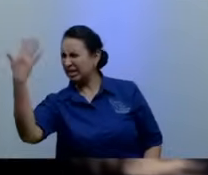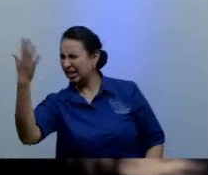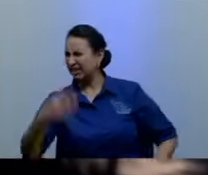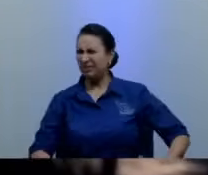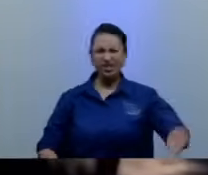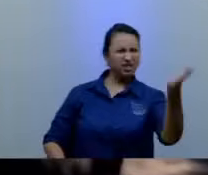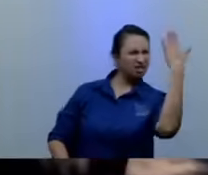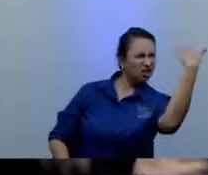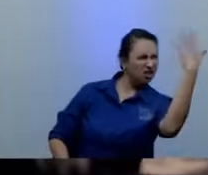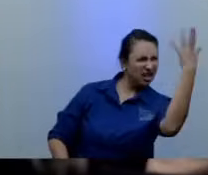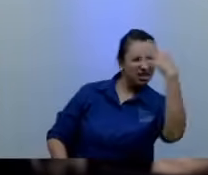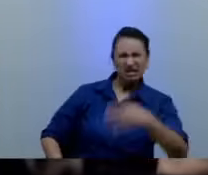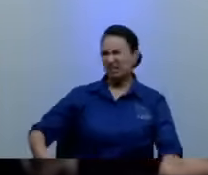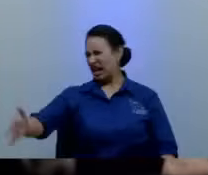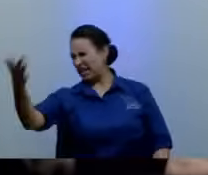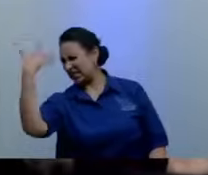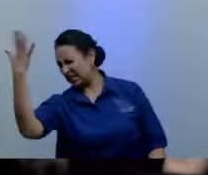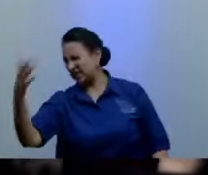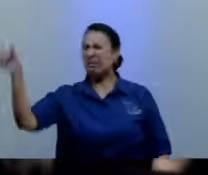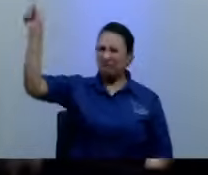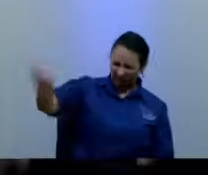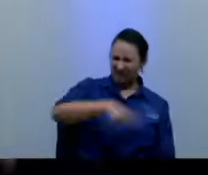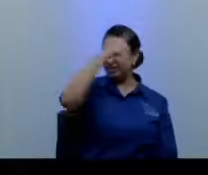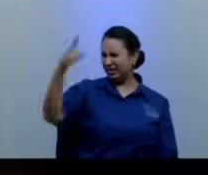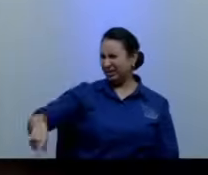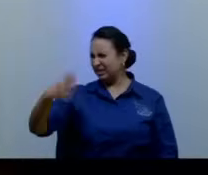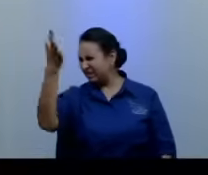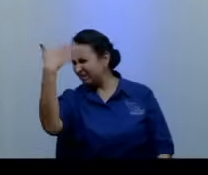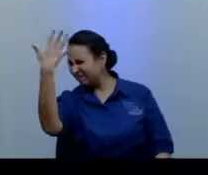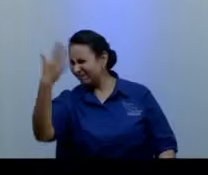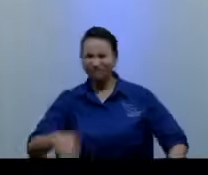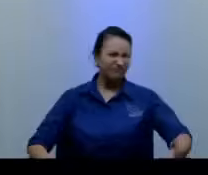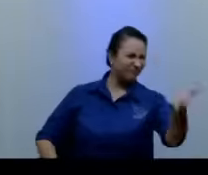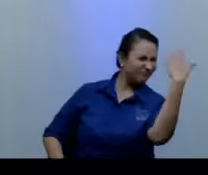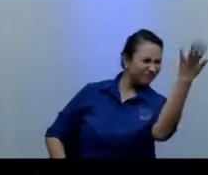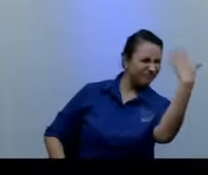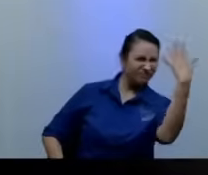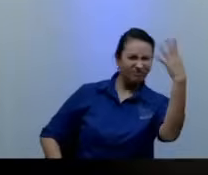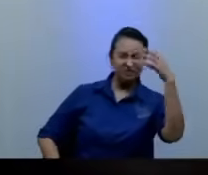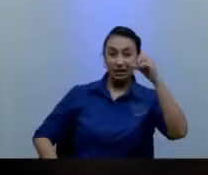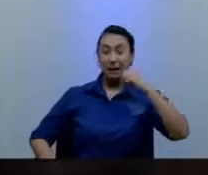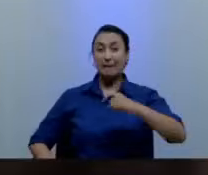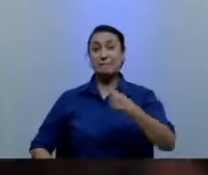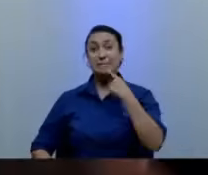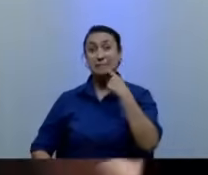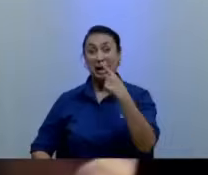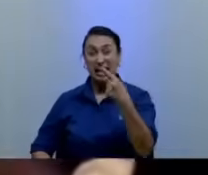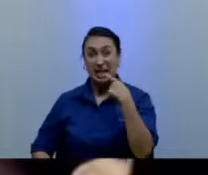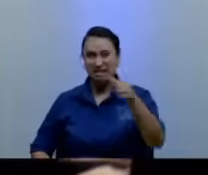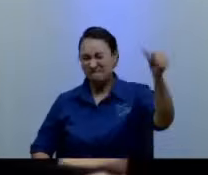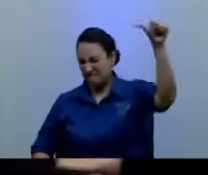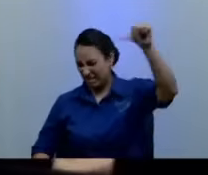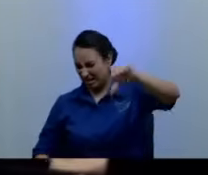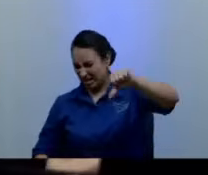dos, pues vos le empieza a decir espirales, estrellitas y